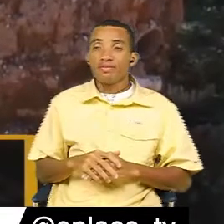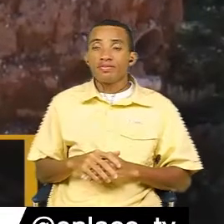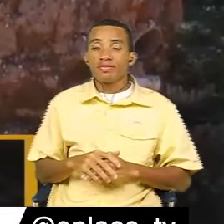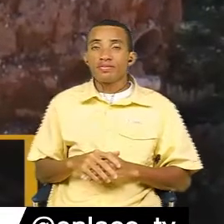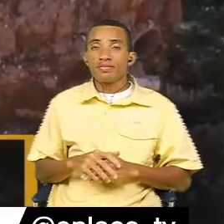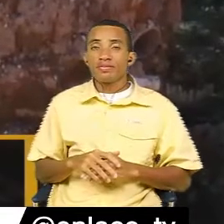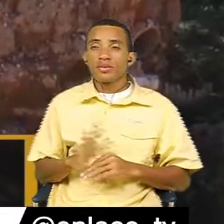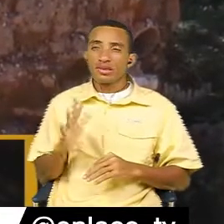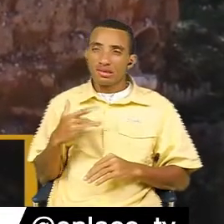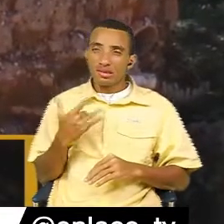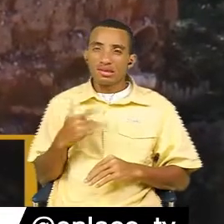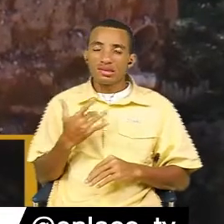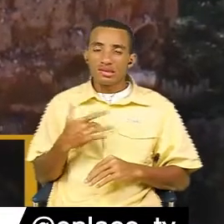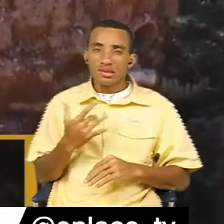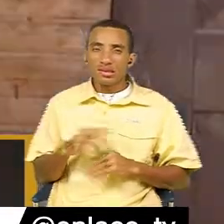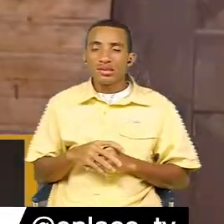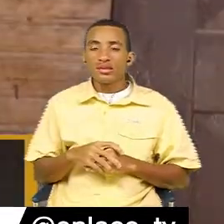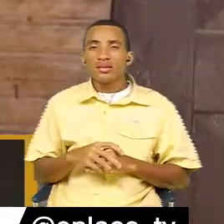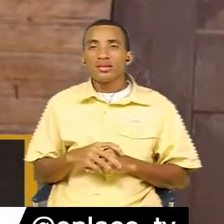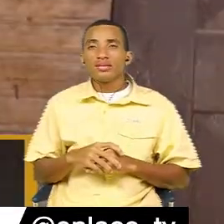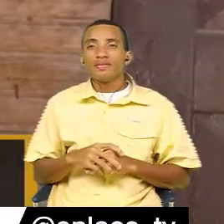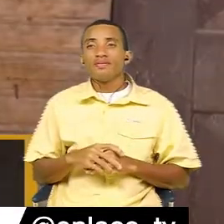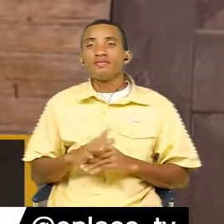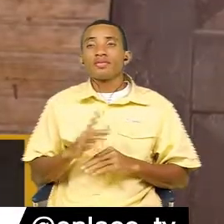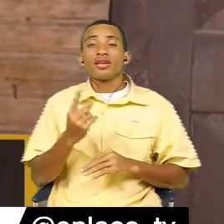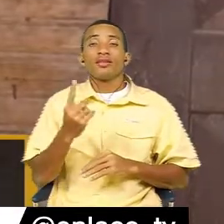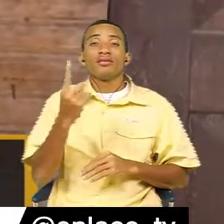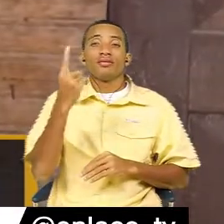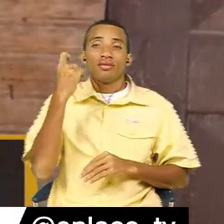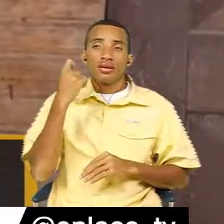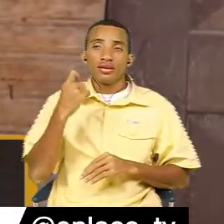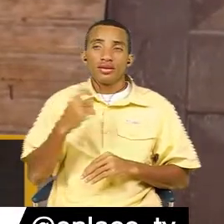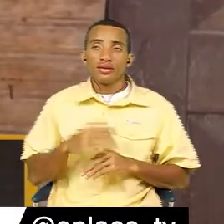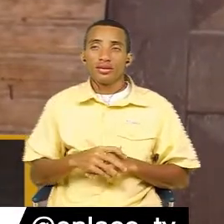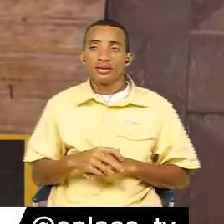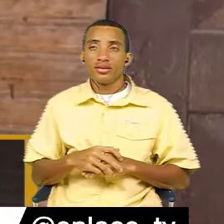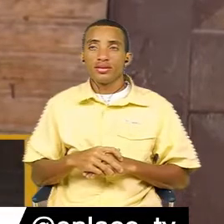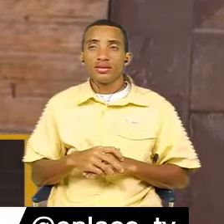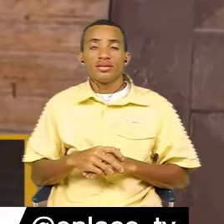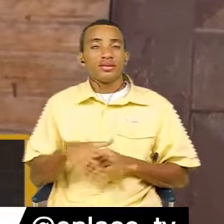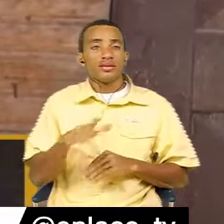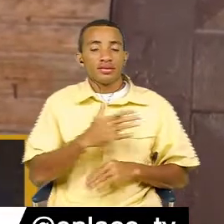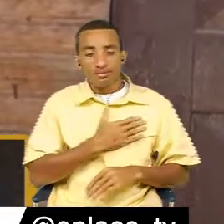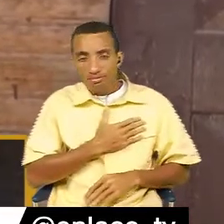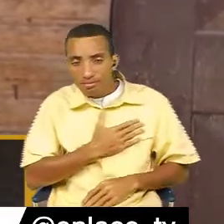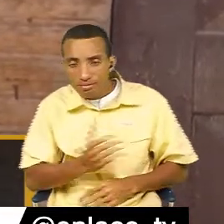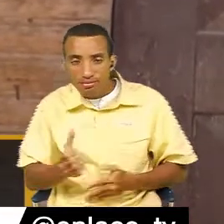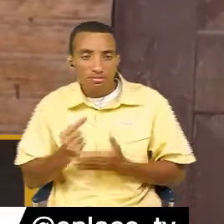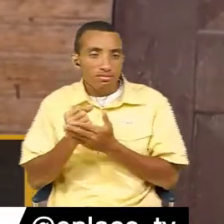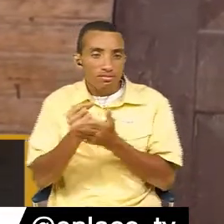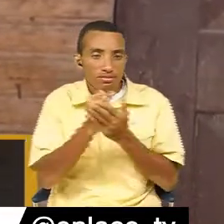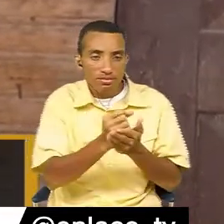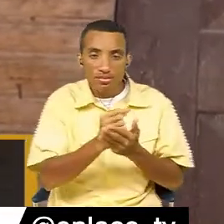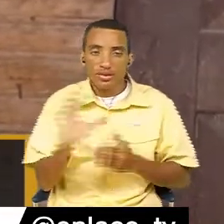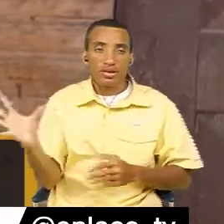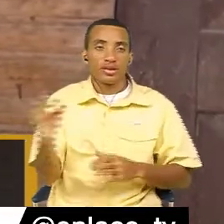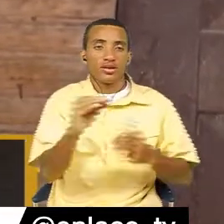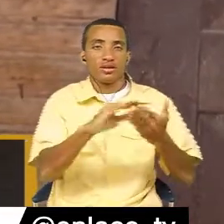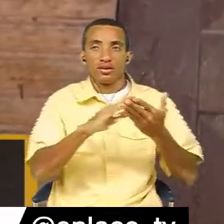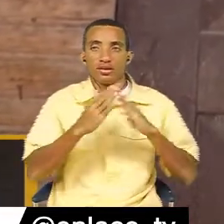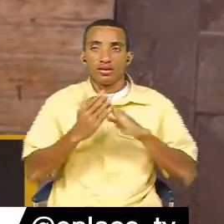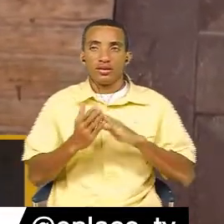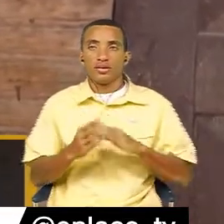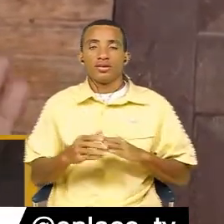sentimos como esa falta de solidaridad con la misma comunidad o las